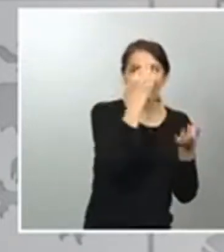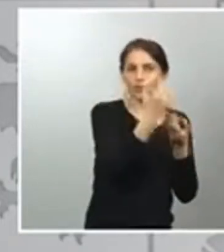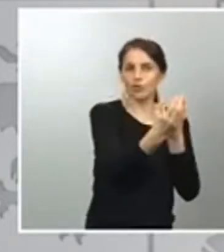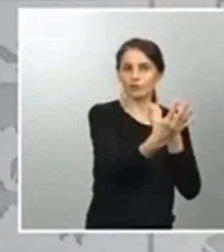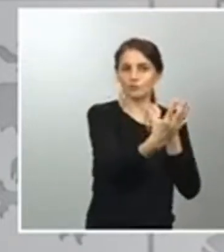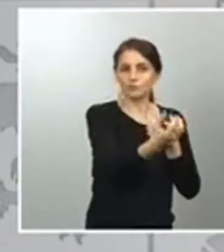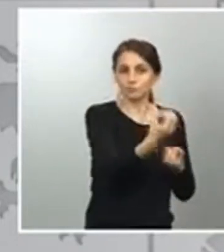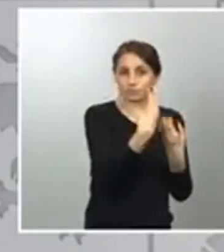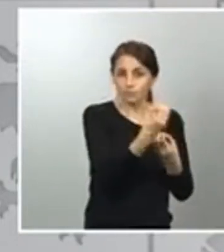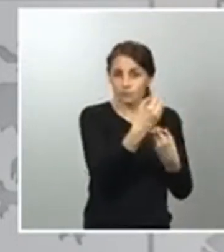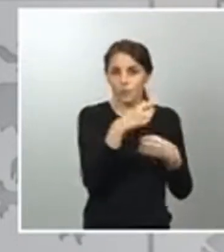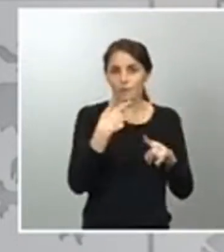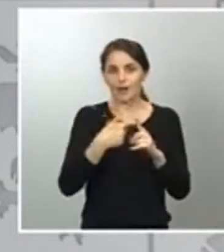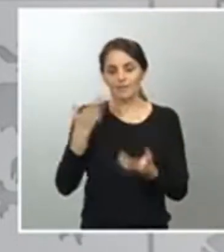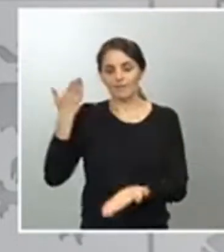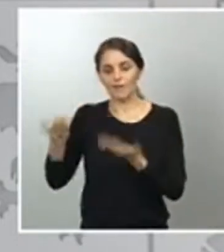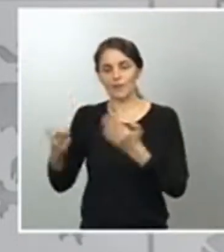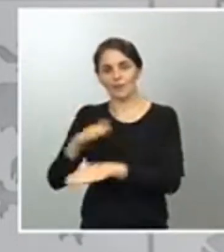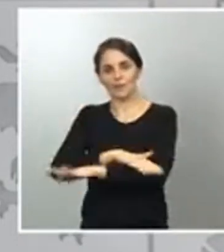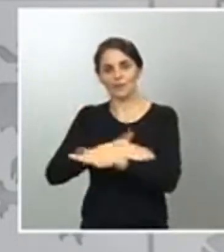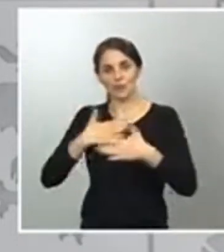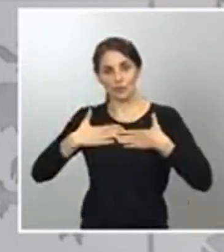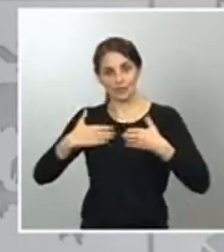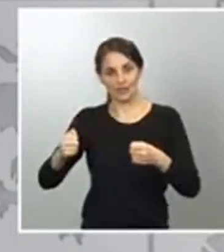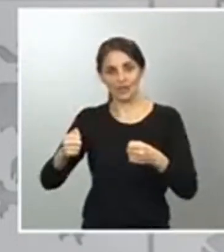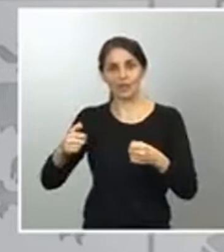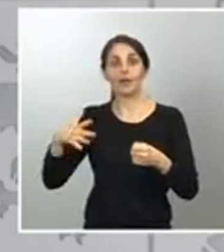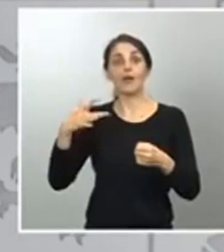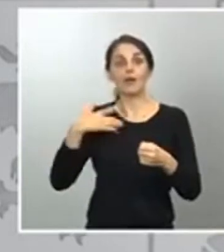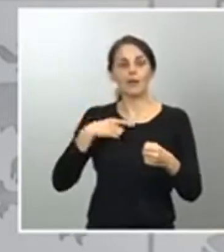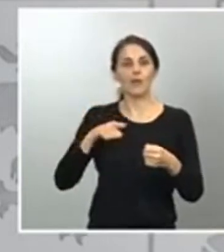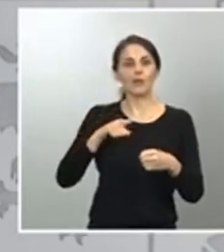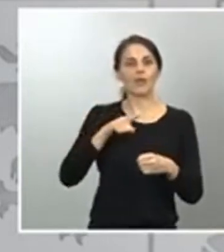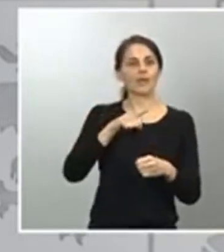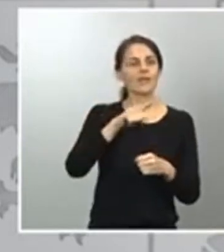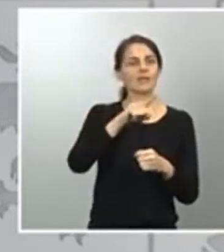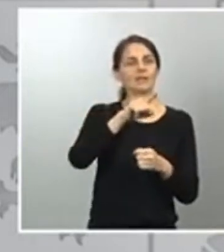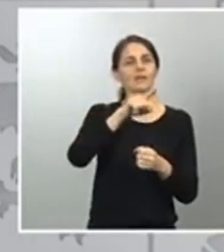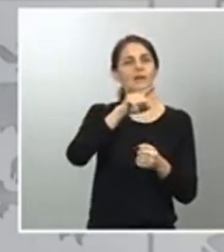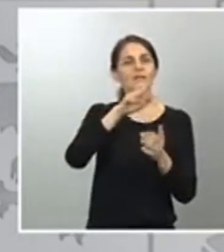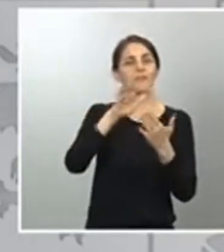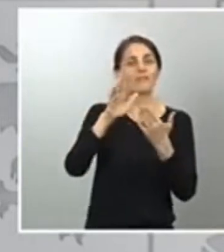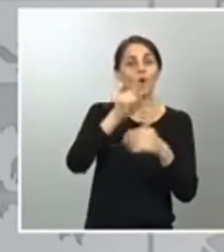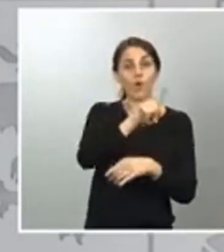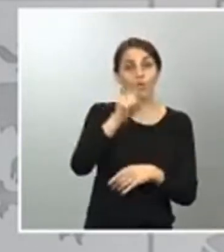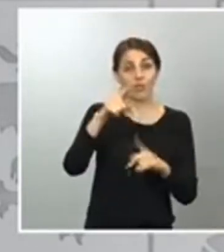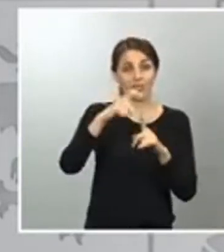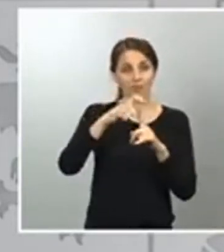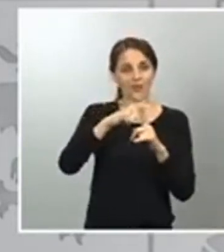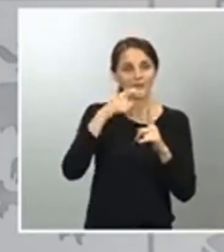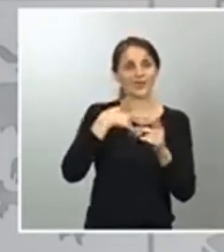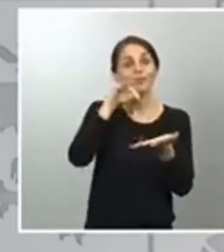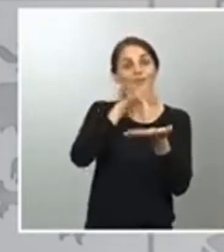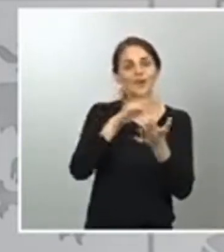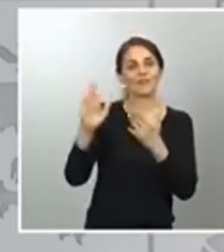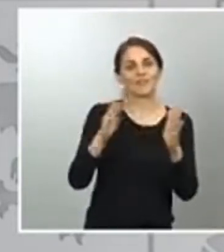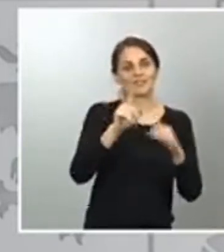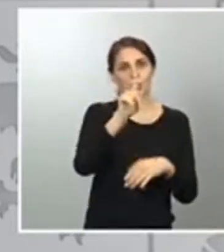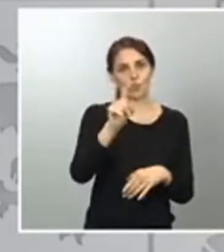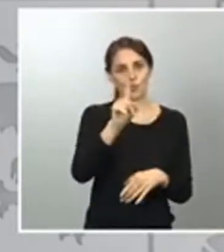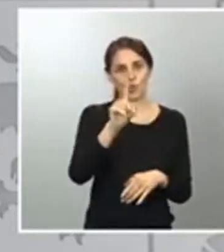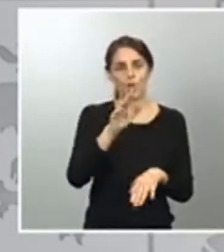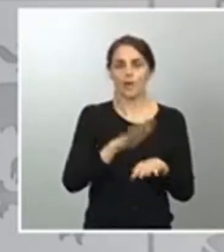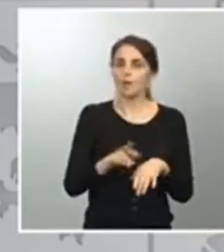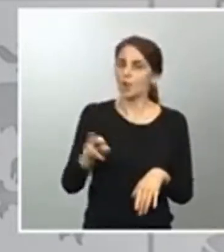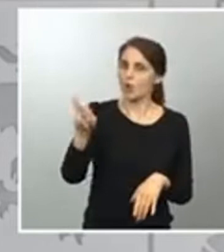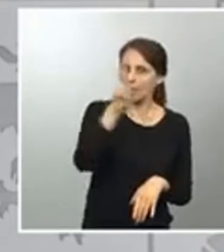mayo pasarían a fase 1, el conjunto de territorios. Pero insisto, siempre y cuando cumplan con ese panel